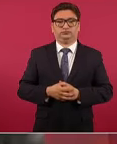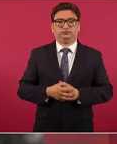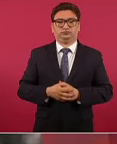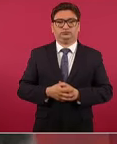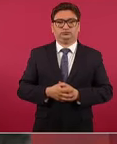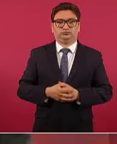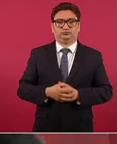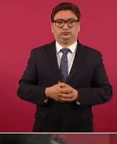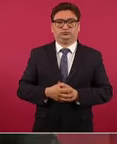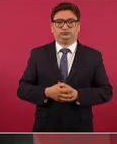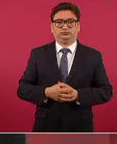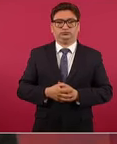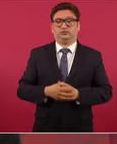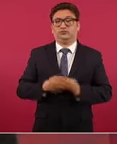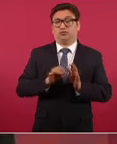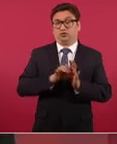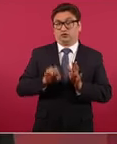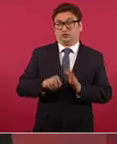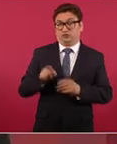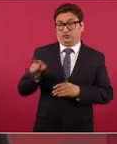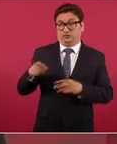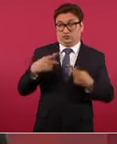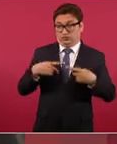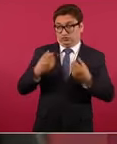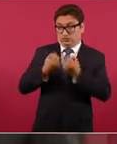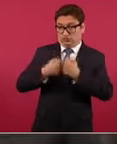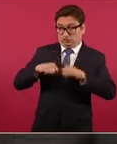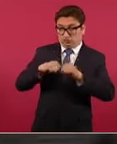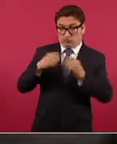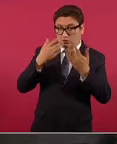si no tiene un seguro